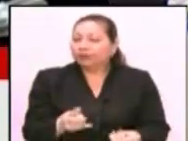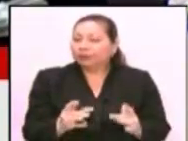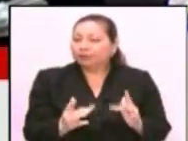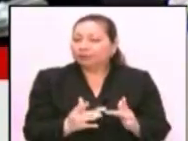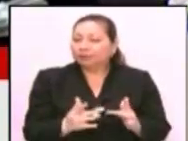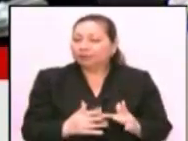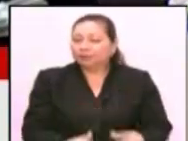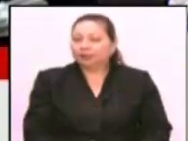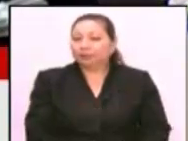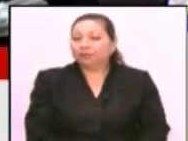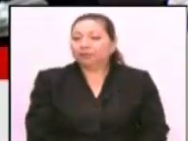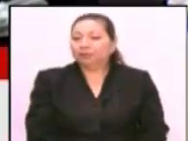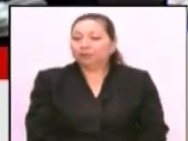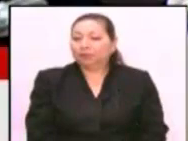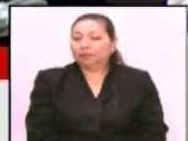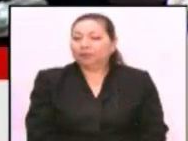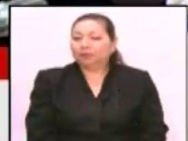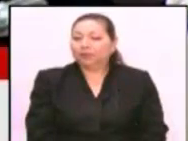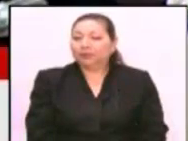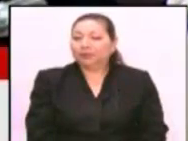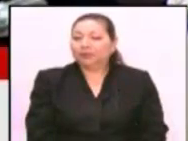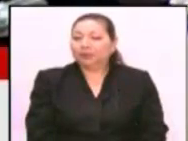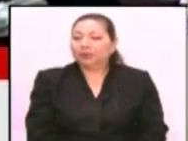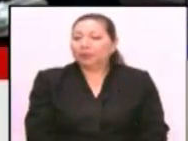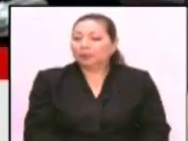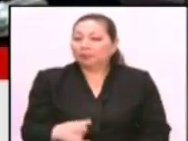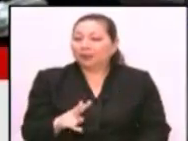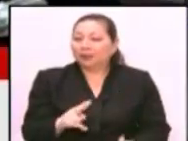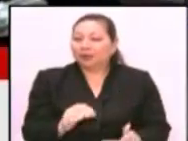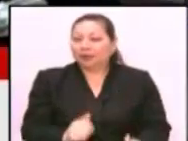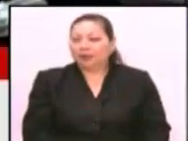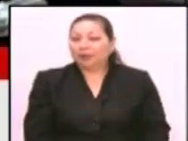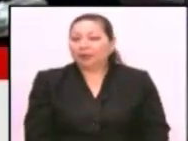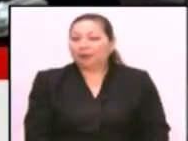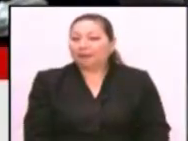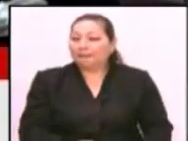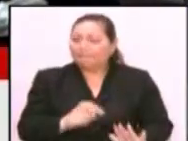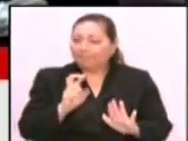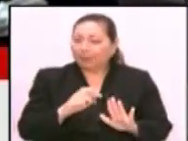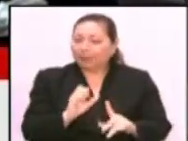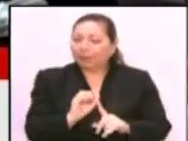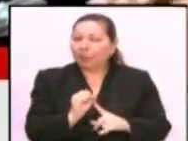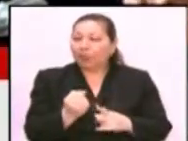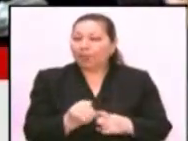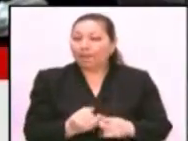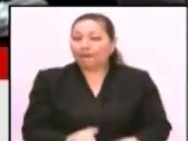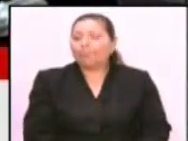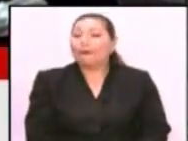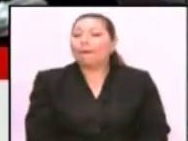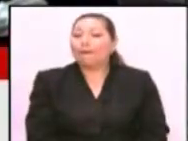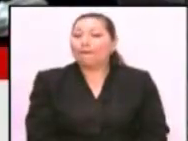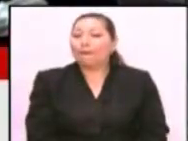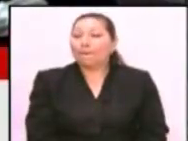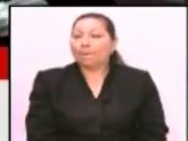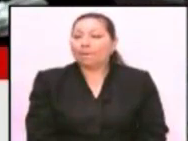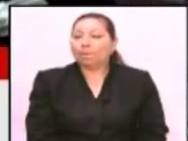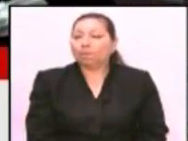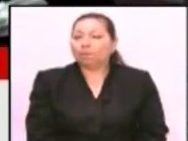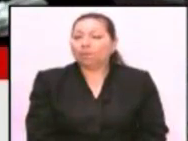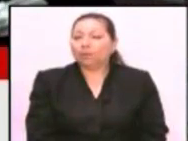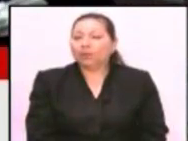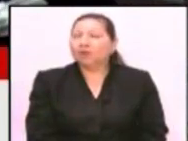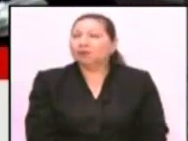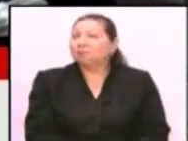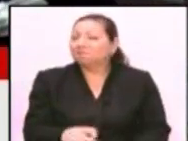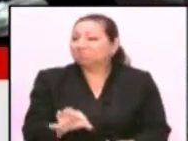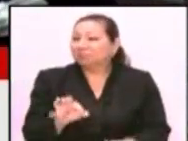impacto, puedes modificar, gracias, cómo incrementar el impacto de programas sociales, ¿cierto? Y una